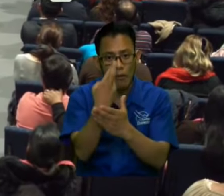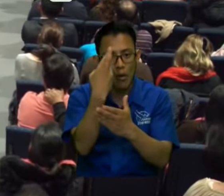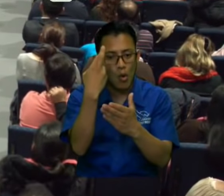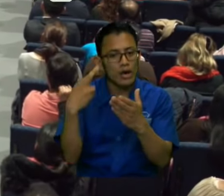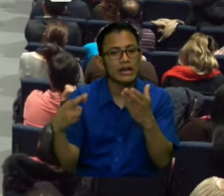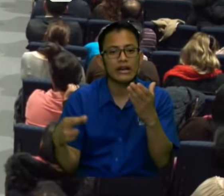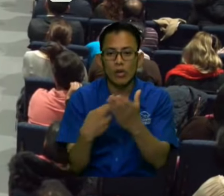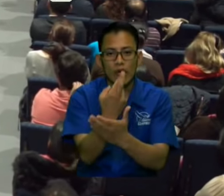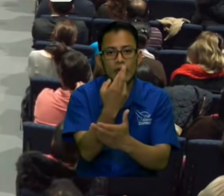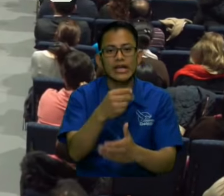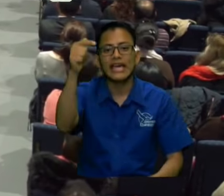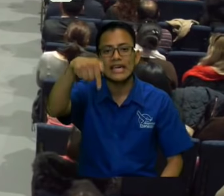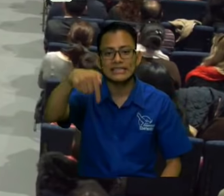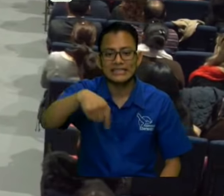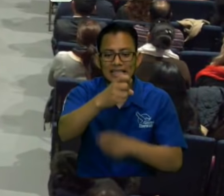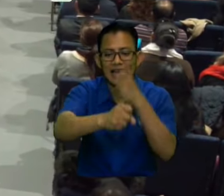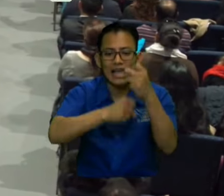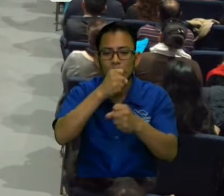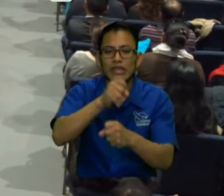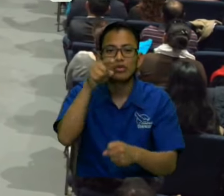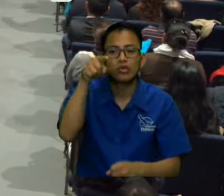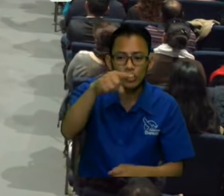Este es el año de tu transformación.